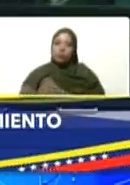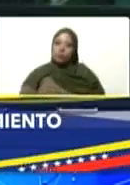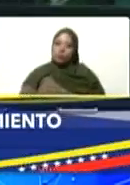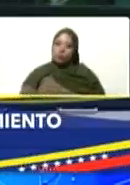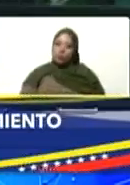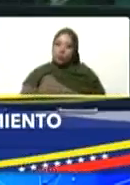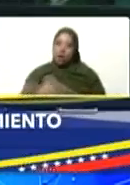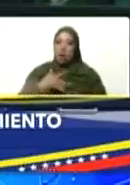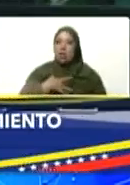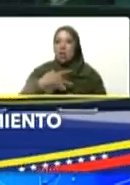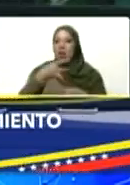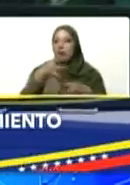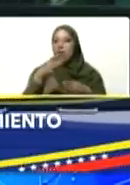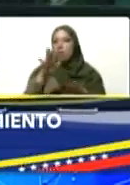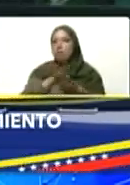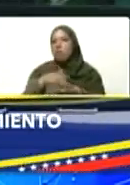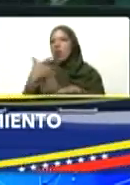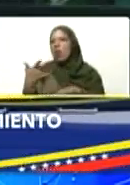¿Producir para qué?